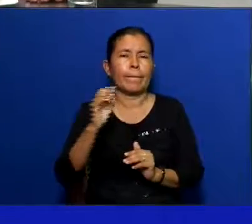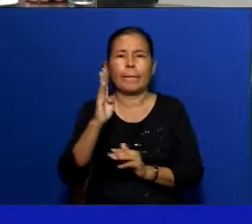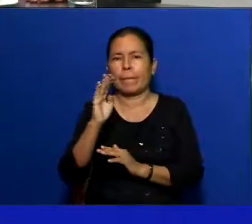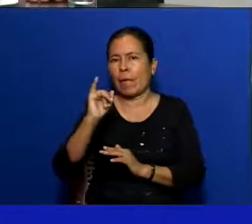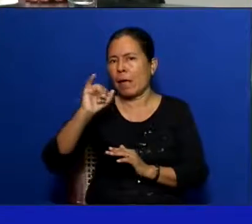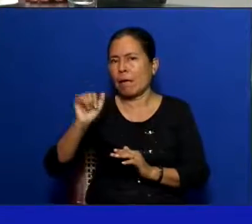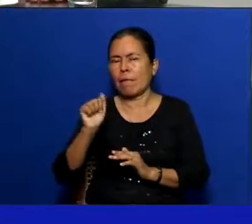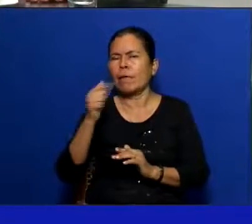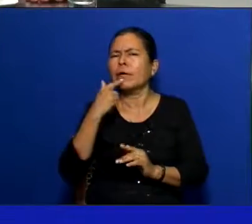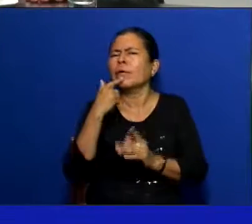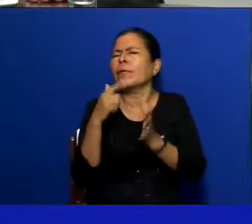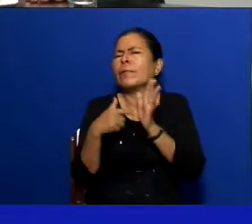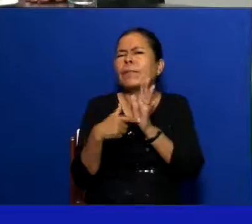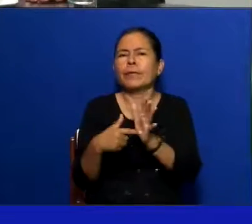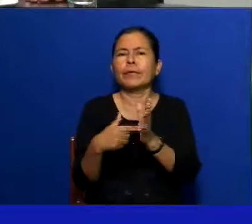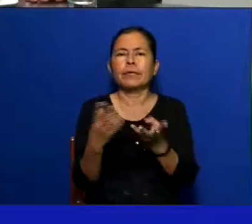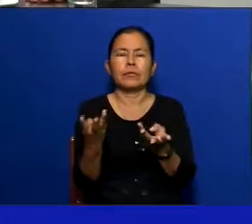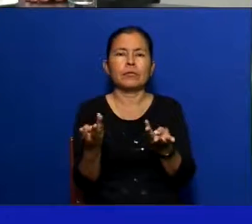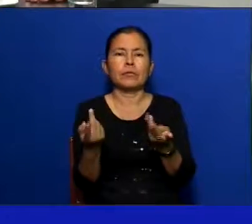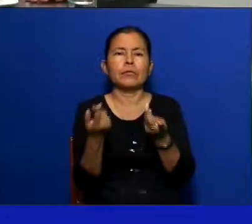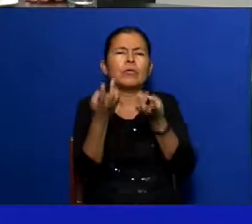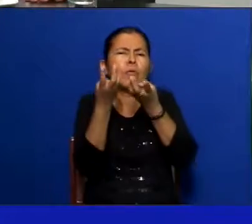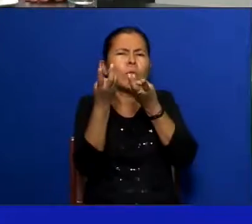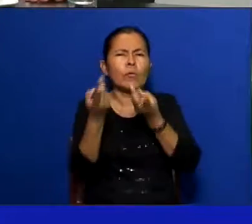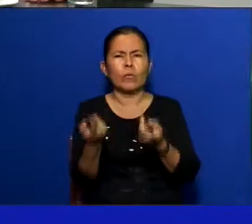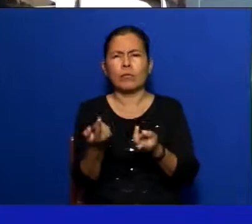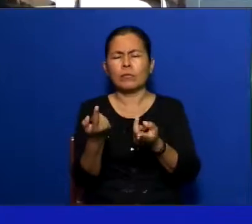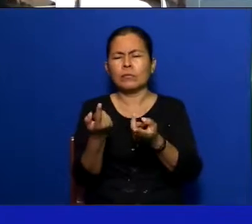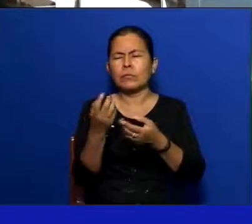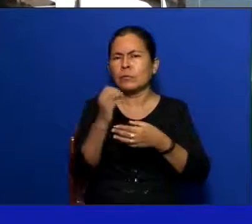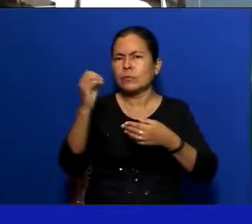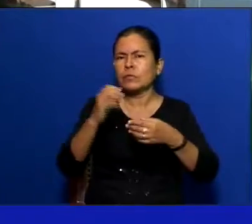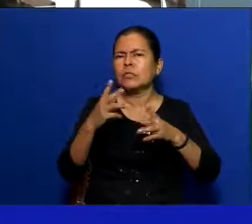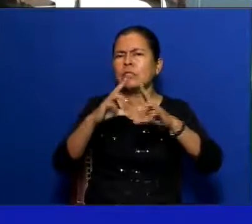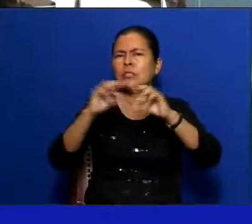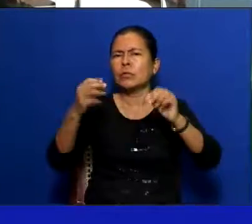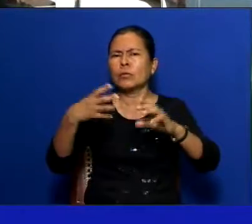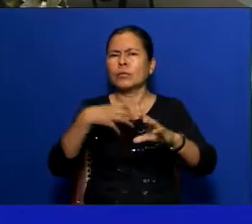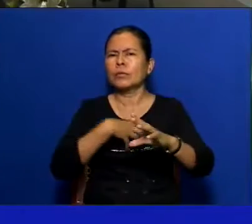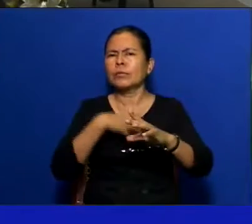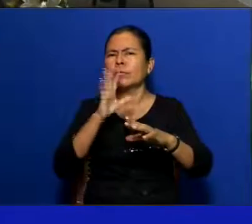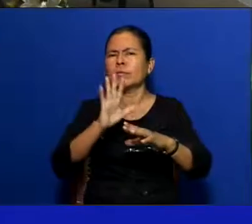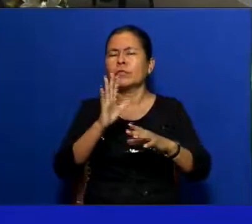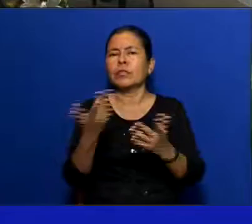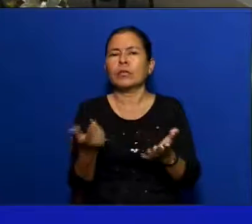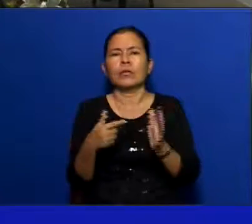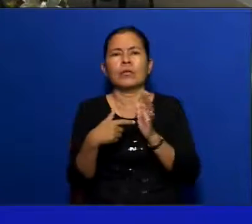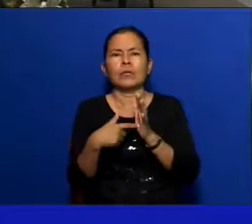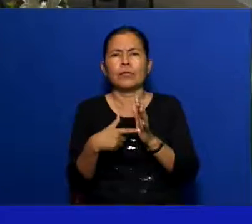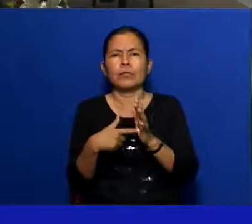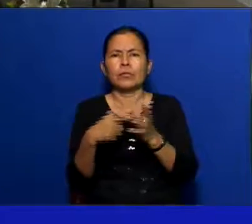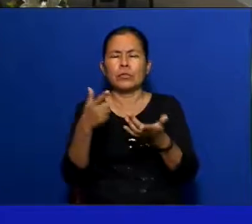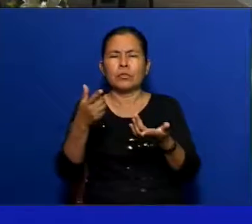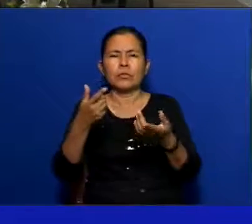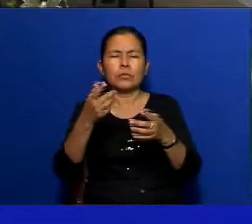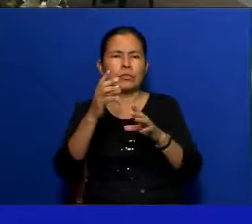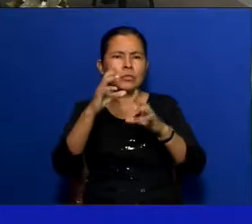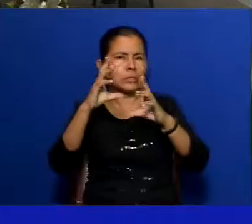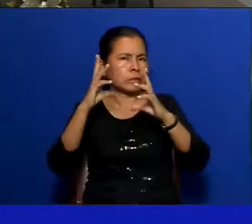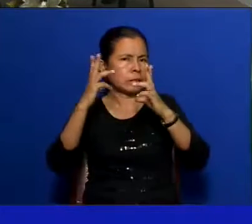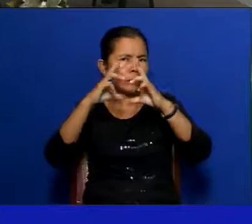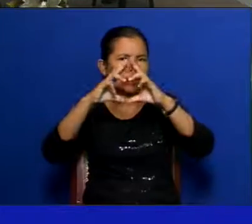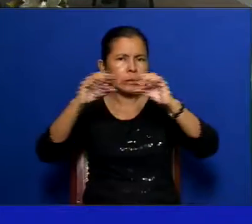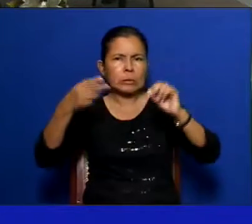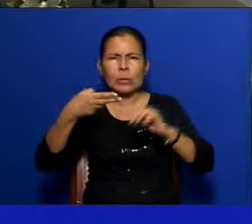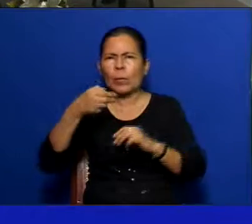porcentaje, doctor? Bueno, la tasa... Con respecto a Nicaragua. Con respecto a Nicaragua, la tasa de homicidios en Nicaragua es